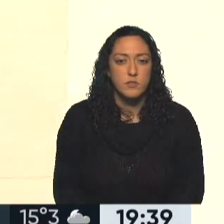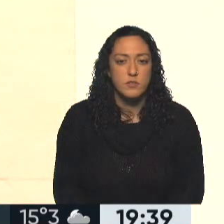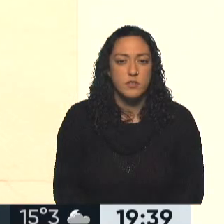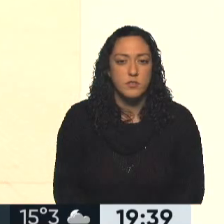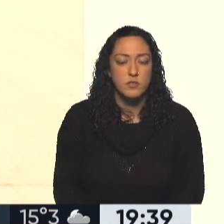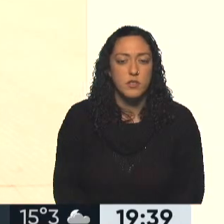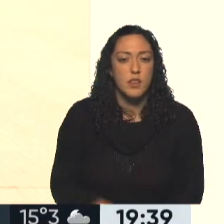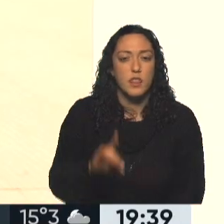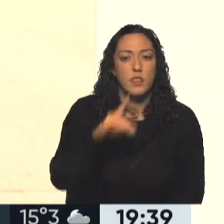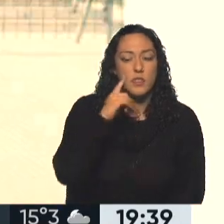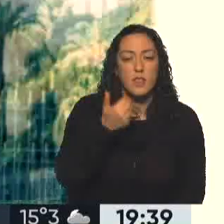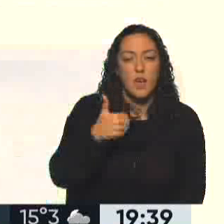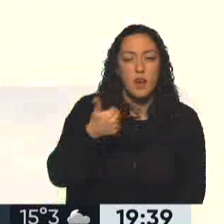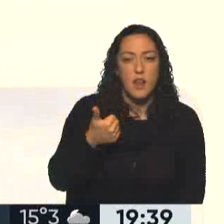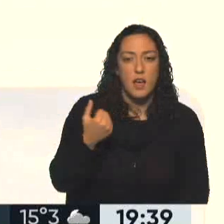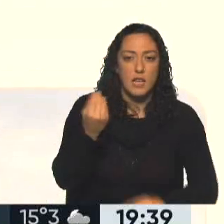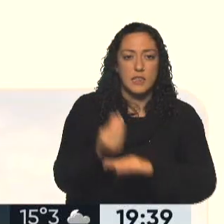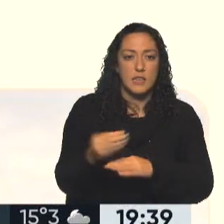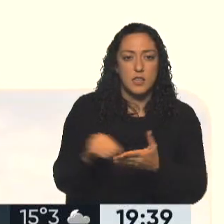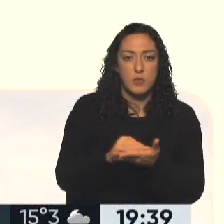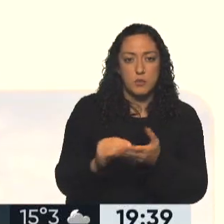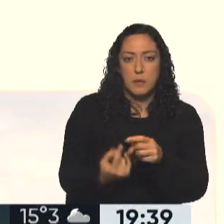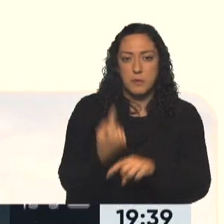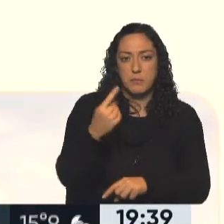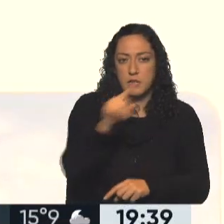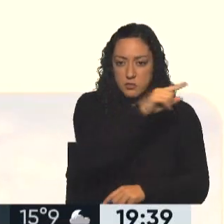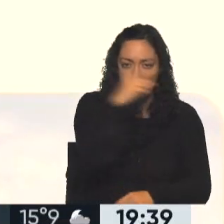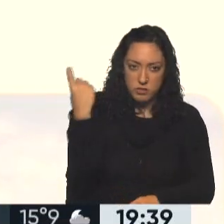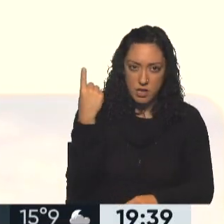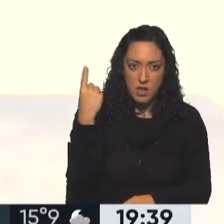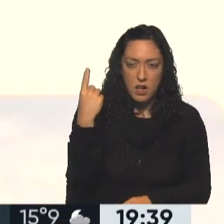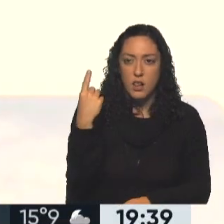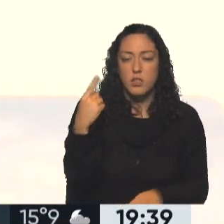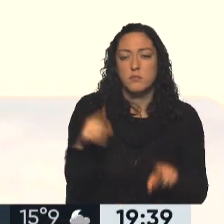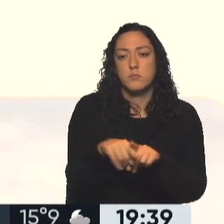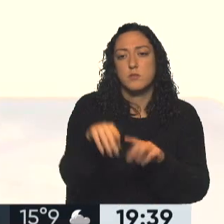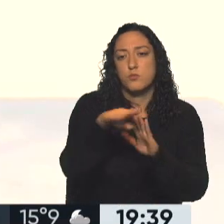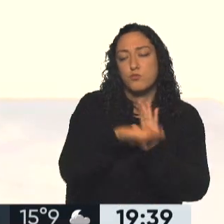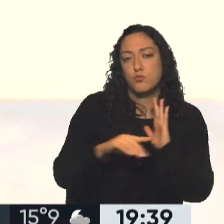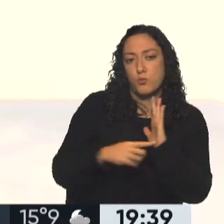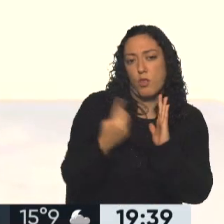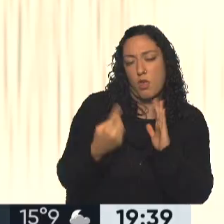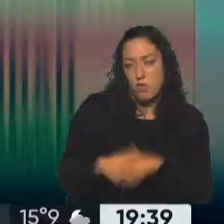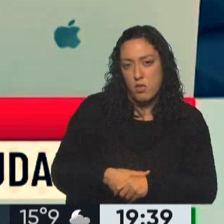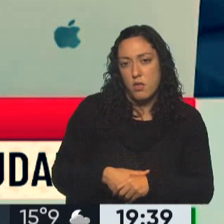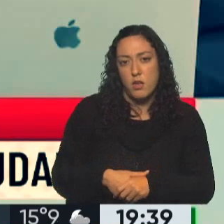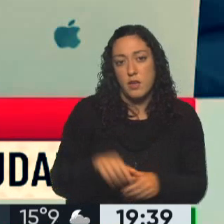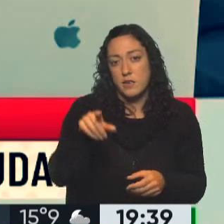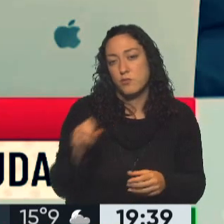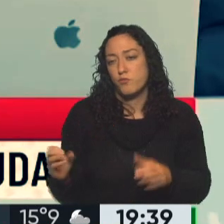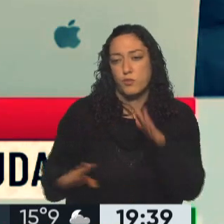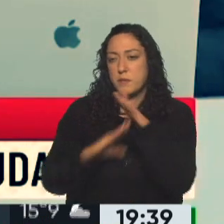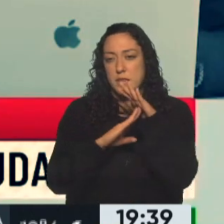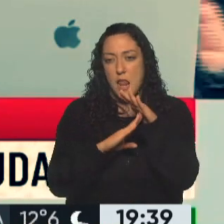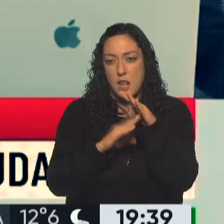Diana Mondino va a ser la primera candidata a diputada nacional en las listas acá en la ciudad de Buenos Aires. Es una señal clave